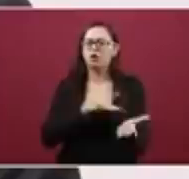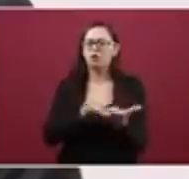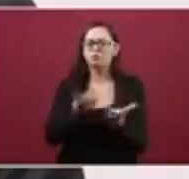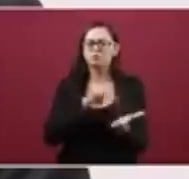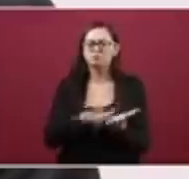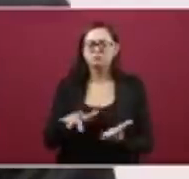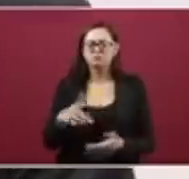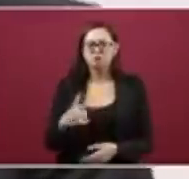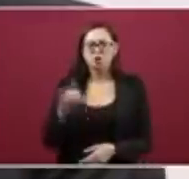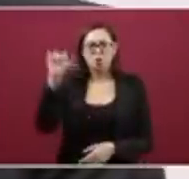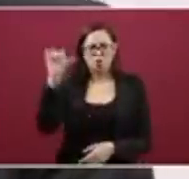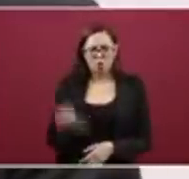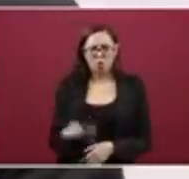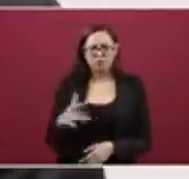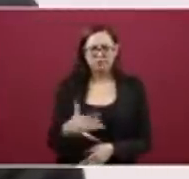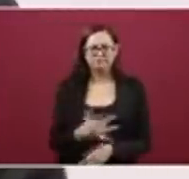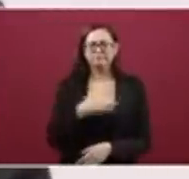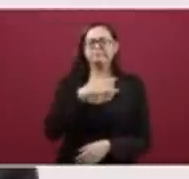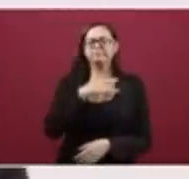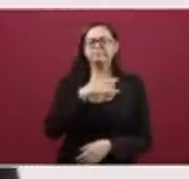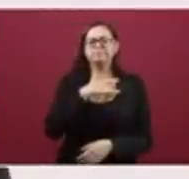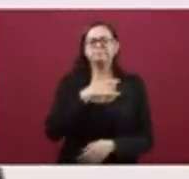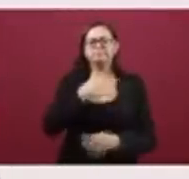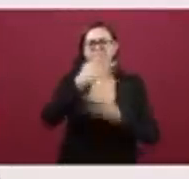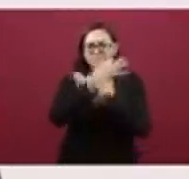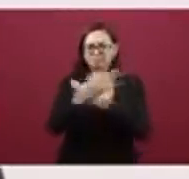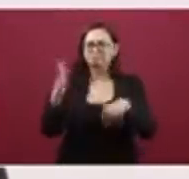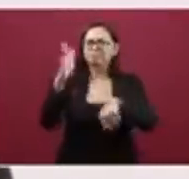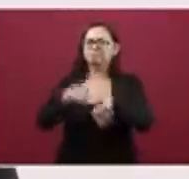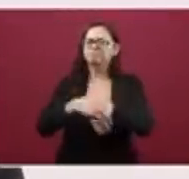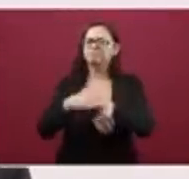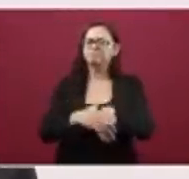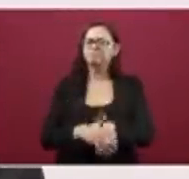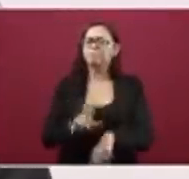ellos mi agradecimiento sincero